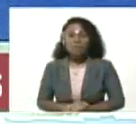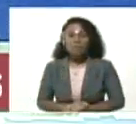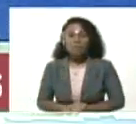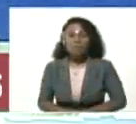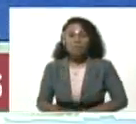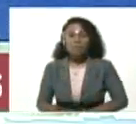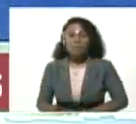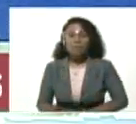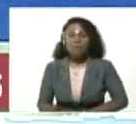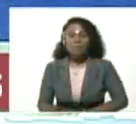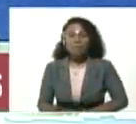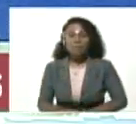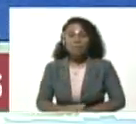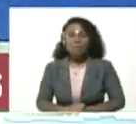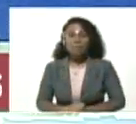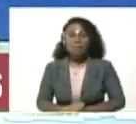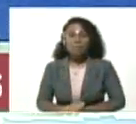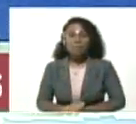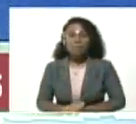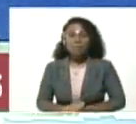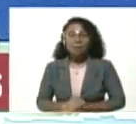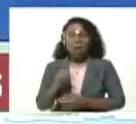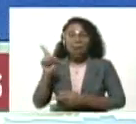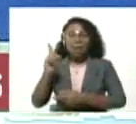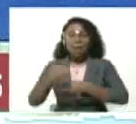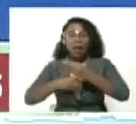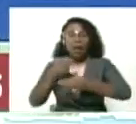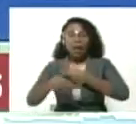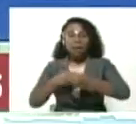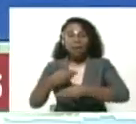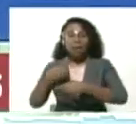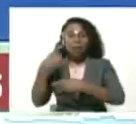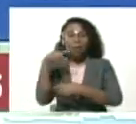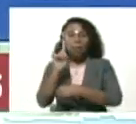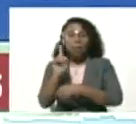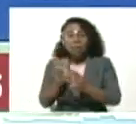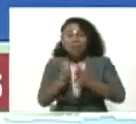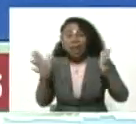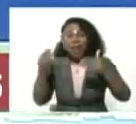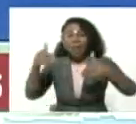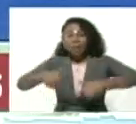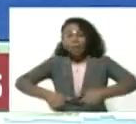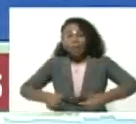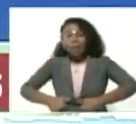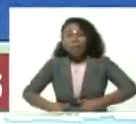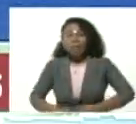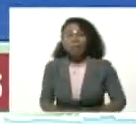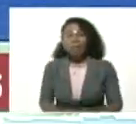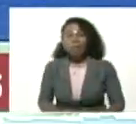Ahí en Mérida, particularmente, ha habido un gran esfuerzo.